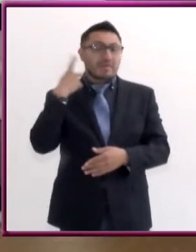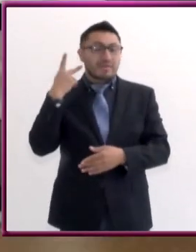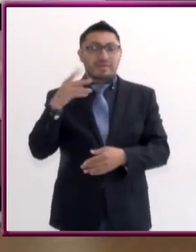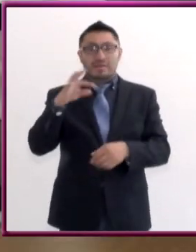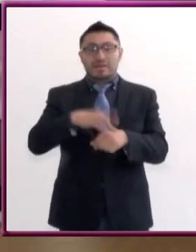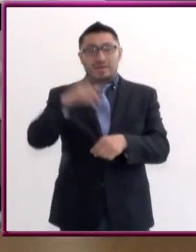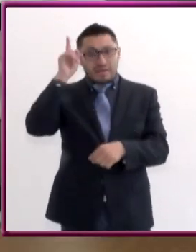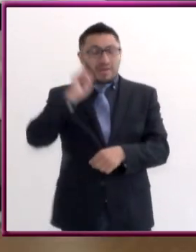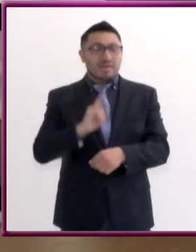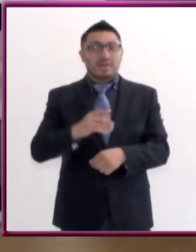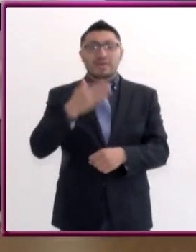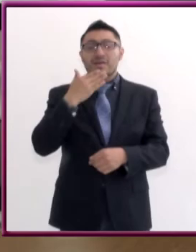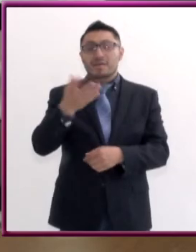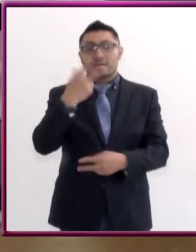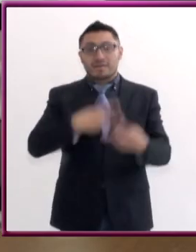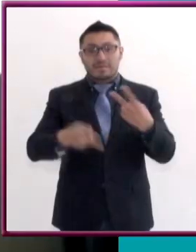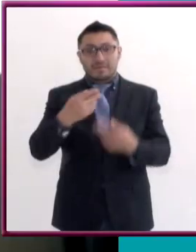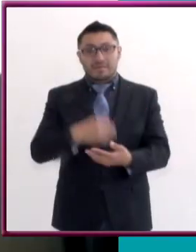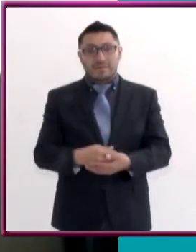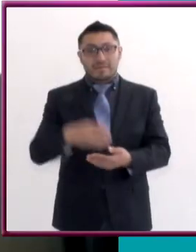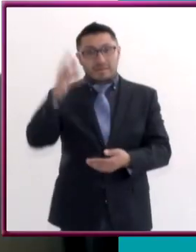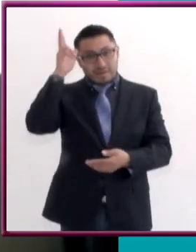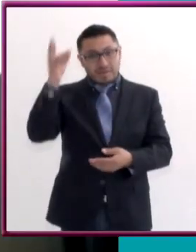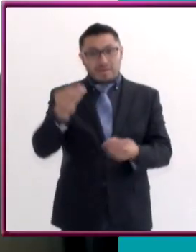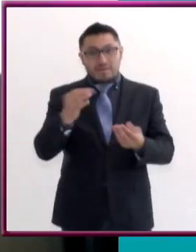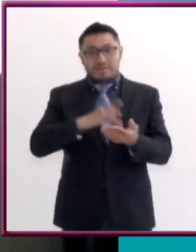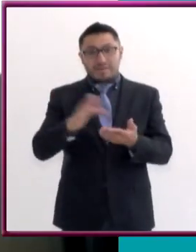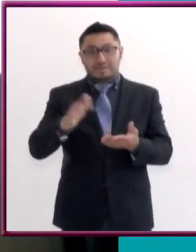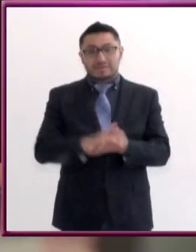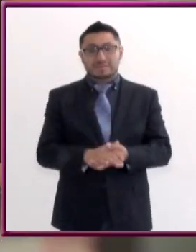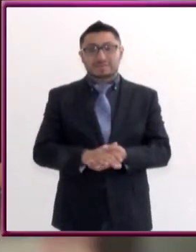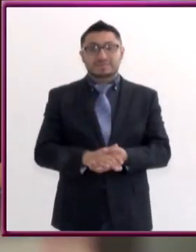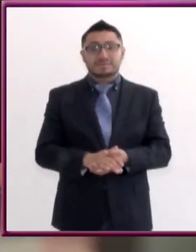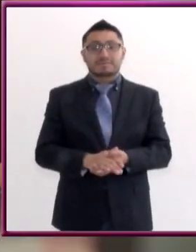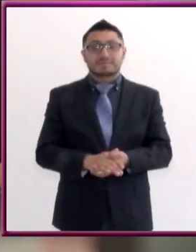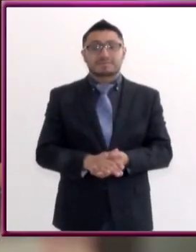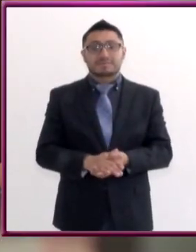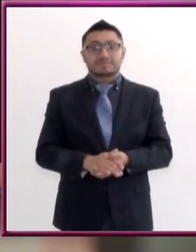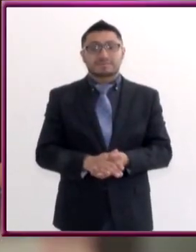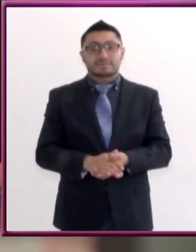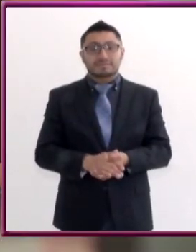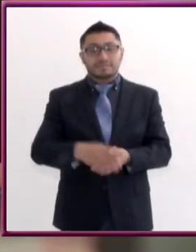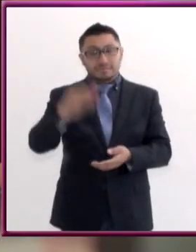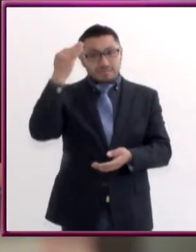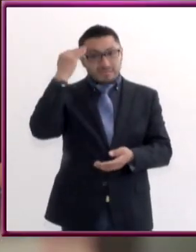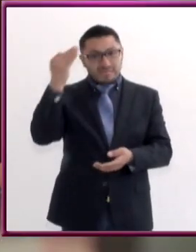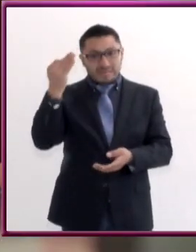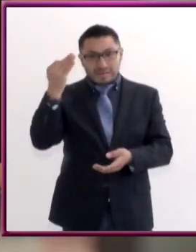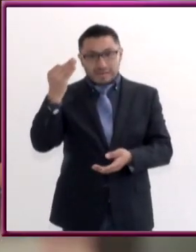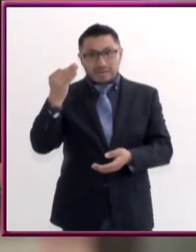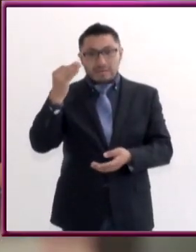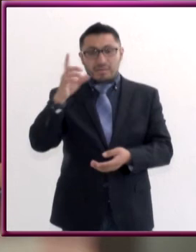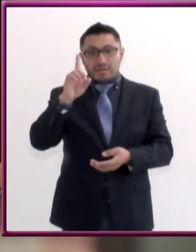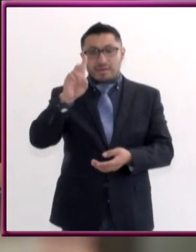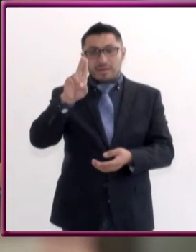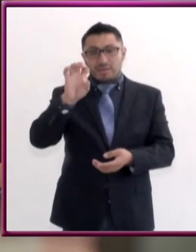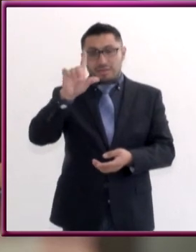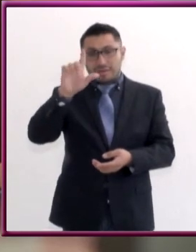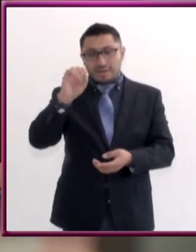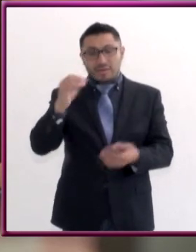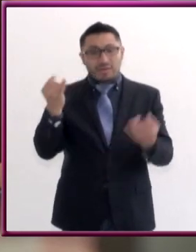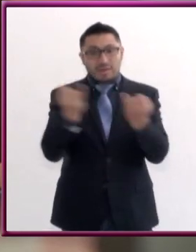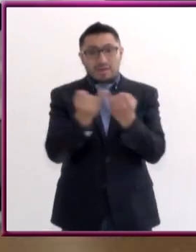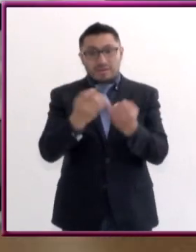política. Doctora Ana, bienvenida. Hola, muchas gracias, Pau. Doctora, ¿el tiempo de duelo